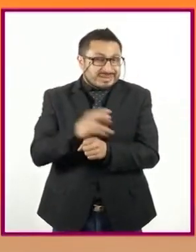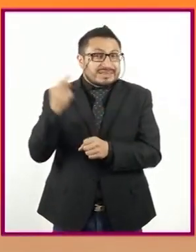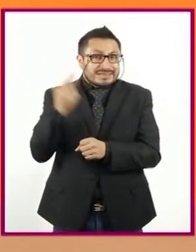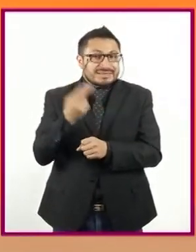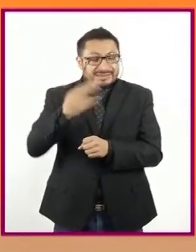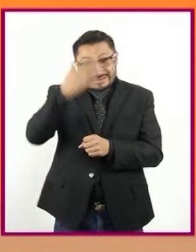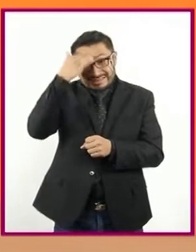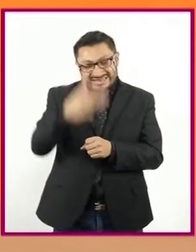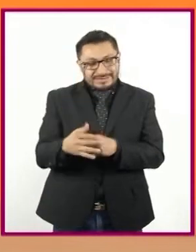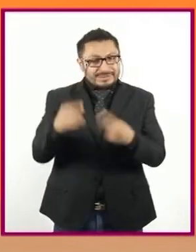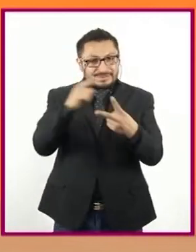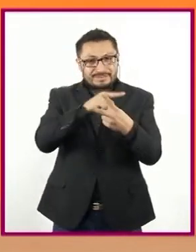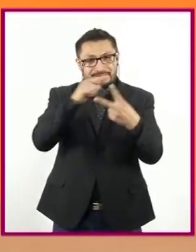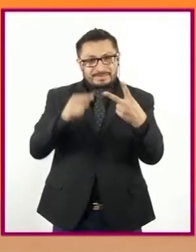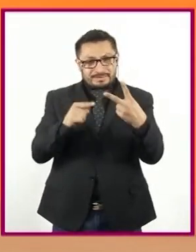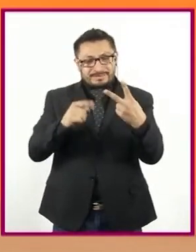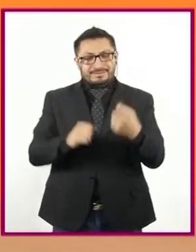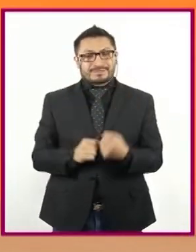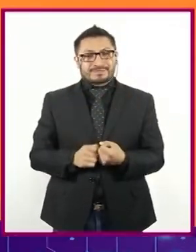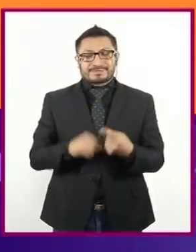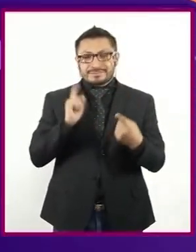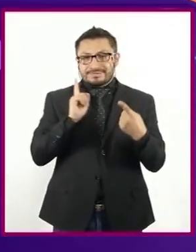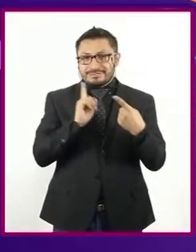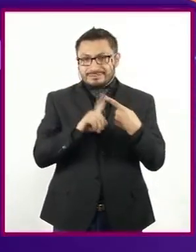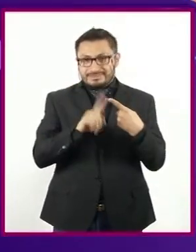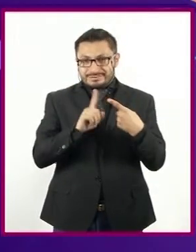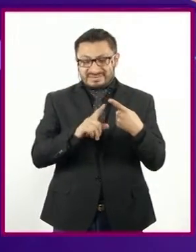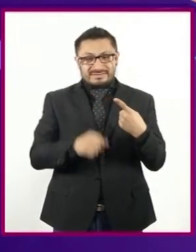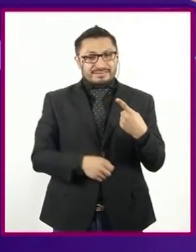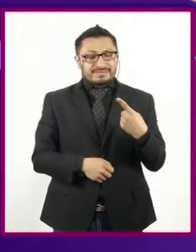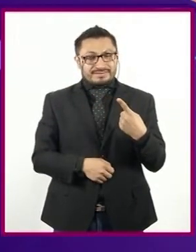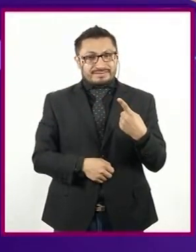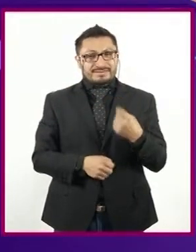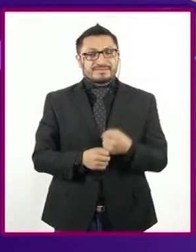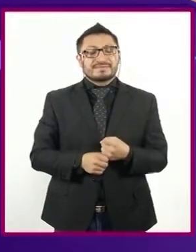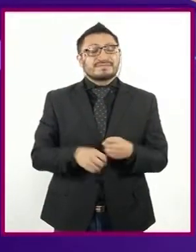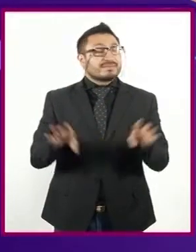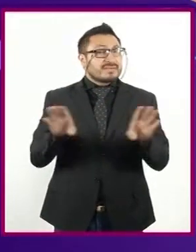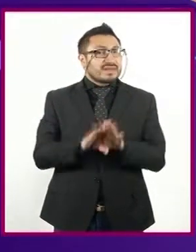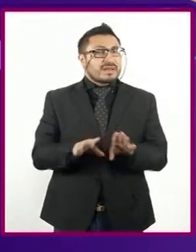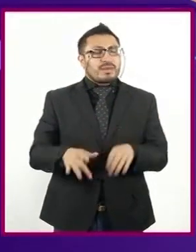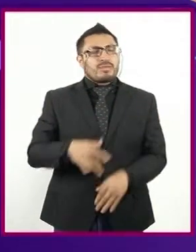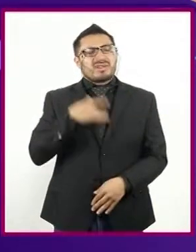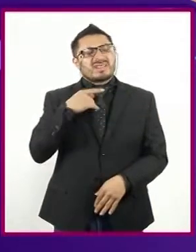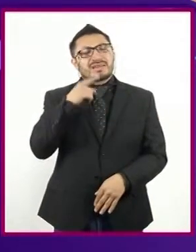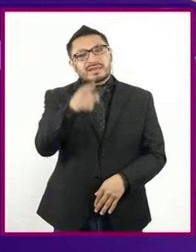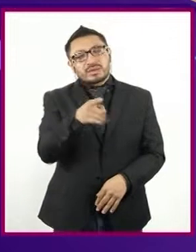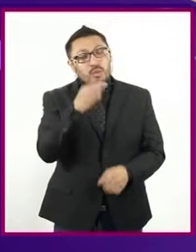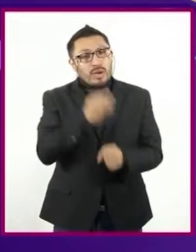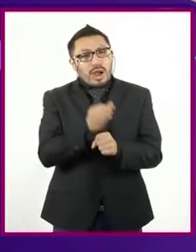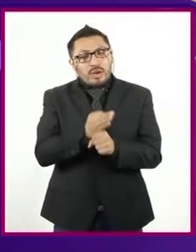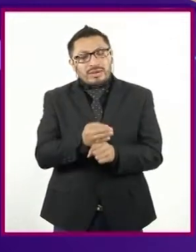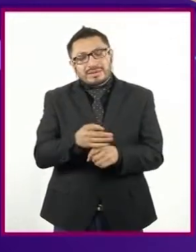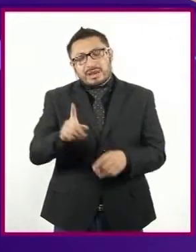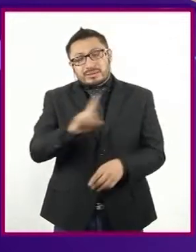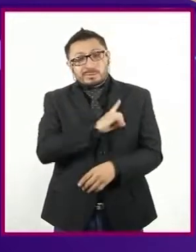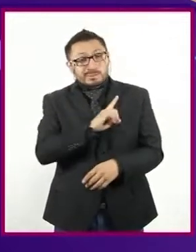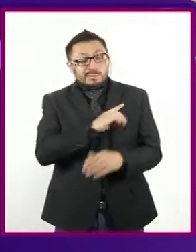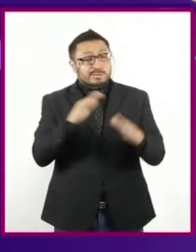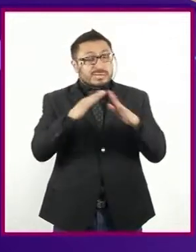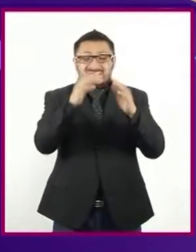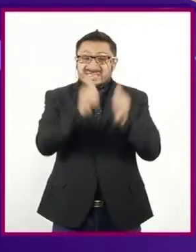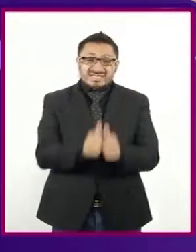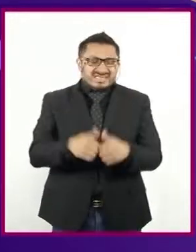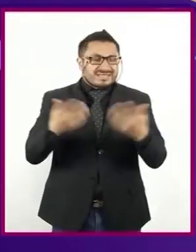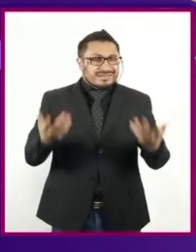saber dos cosas. Primero, ¿cómo se sienten con el aislamiento?